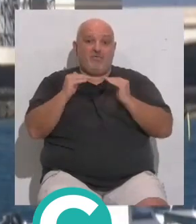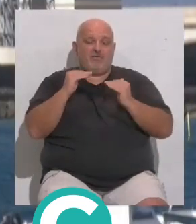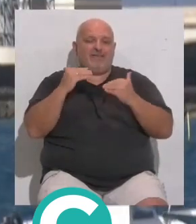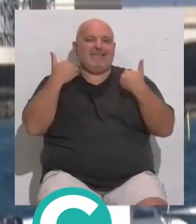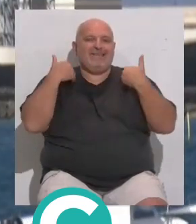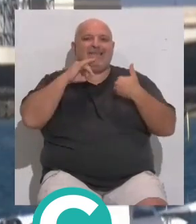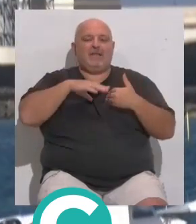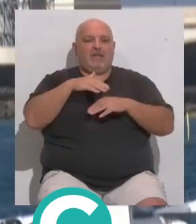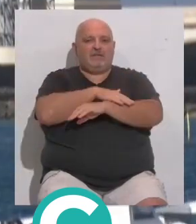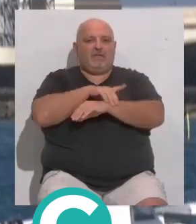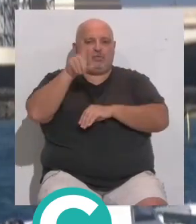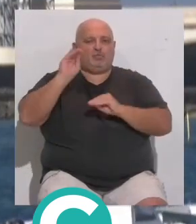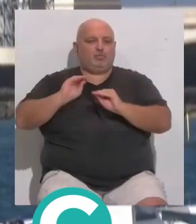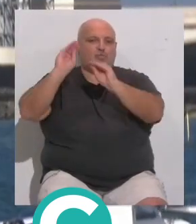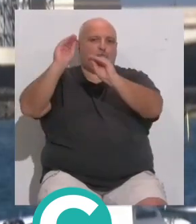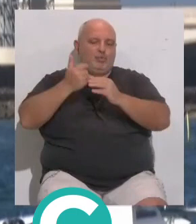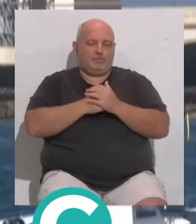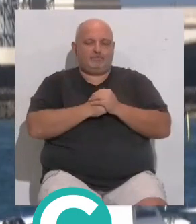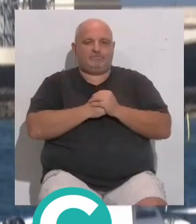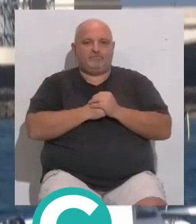siendo de titularidad estatal.